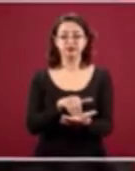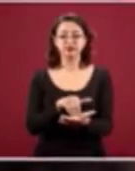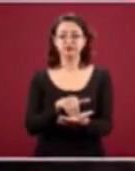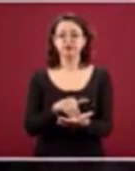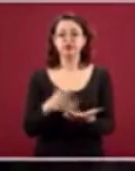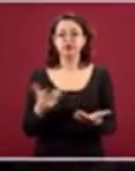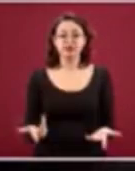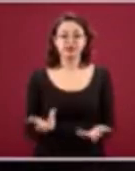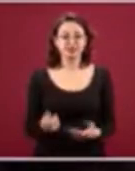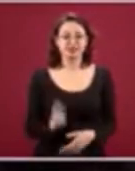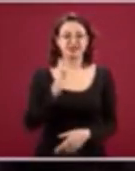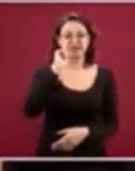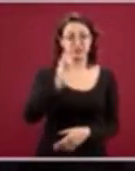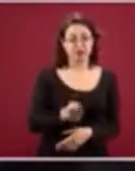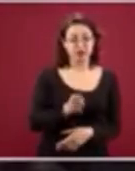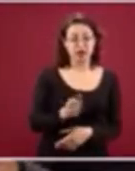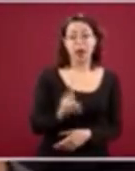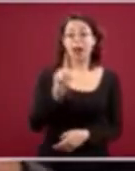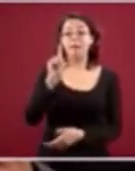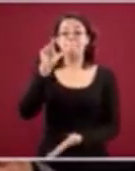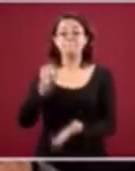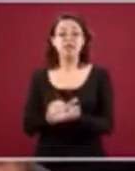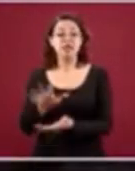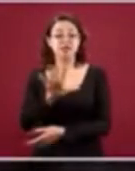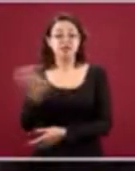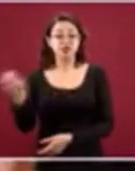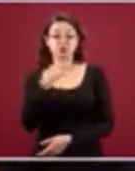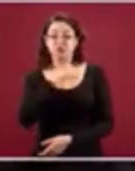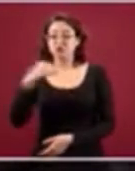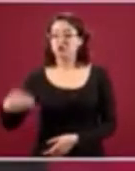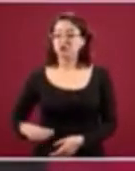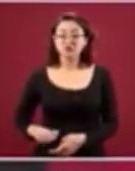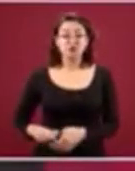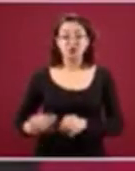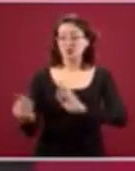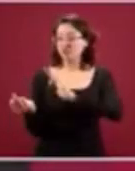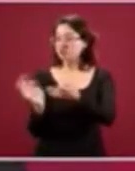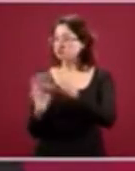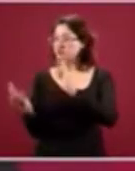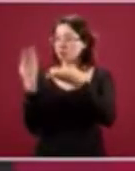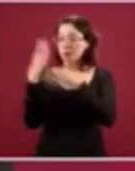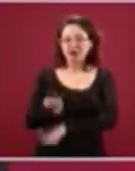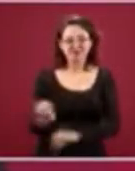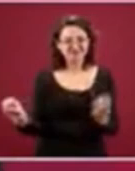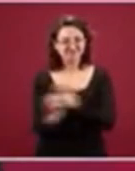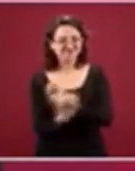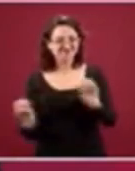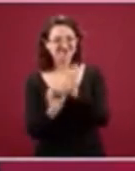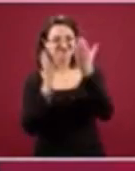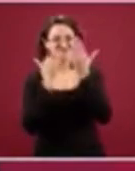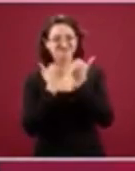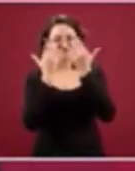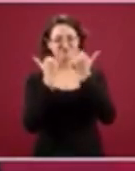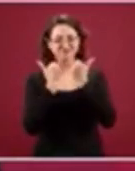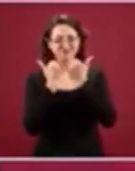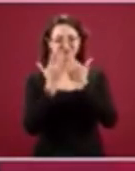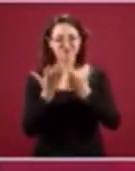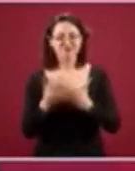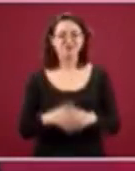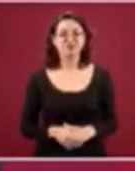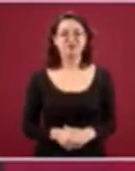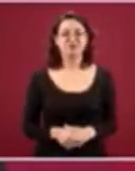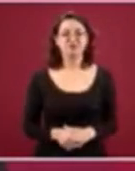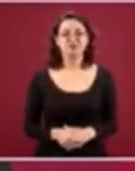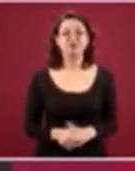Es decir, en 1.500 municipios no hay una sucursal bancaria. Y estoy hablando de